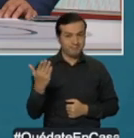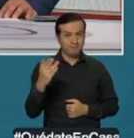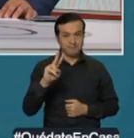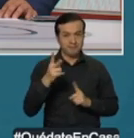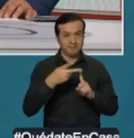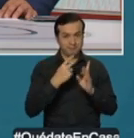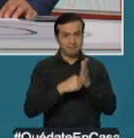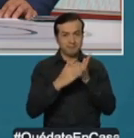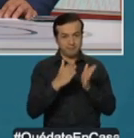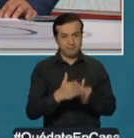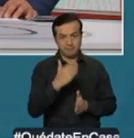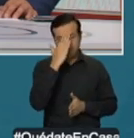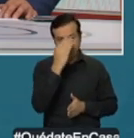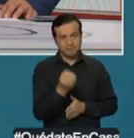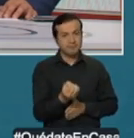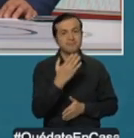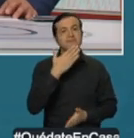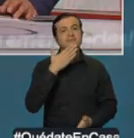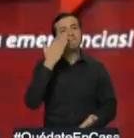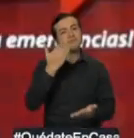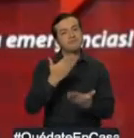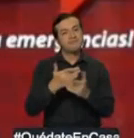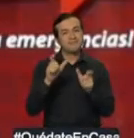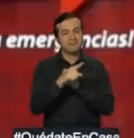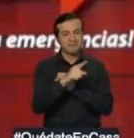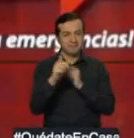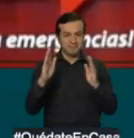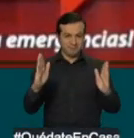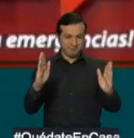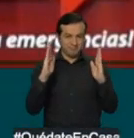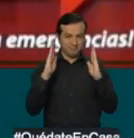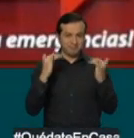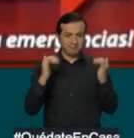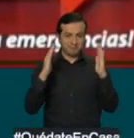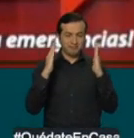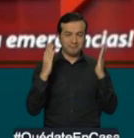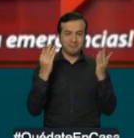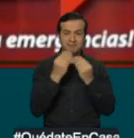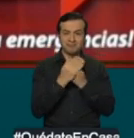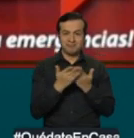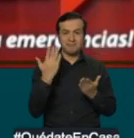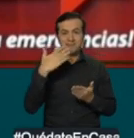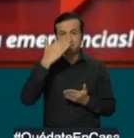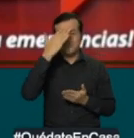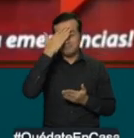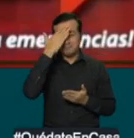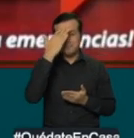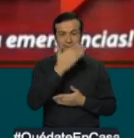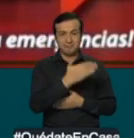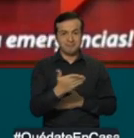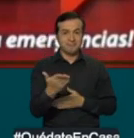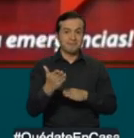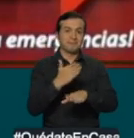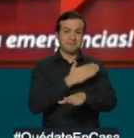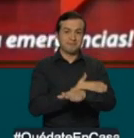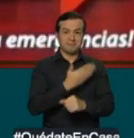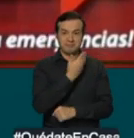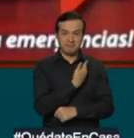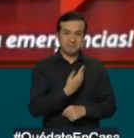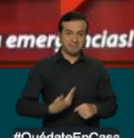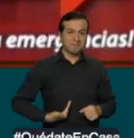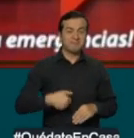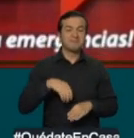ministro muchas gracias a quienes nos siguen en este en este espacio como ustedes saben y como lo había anunciado el presidente de la